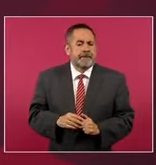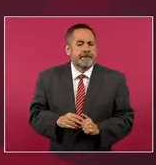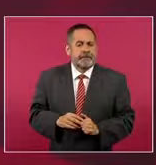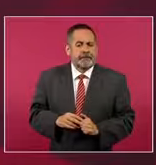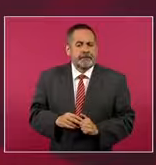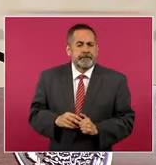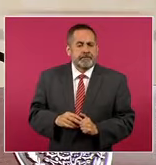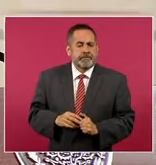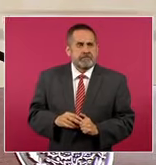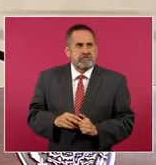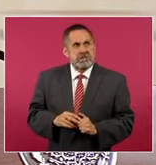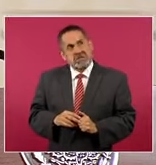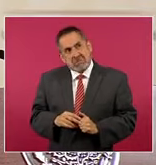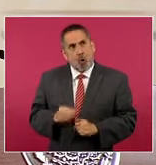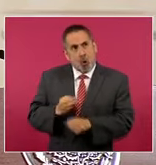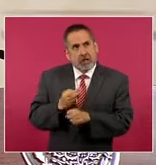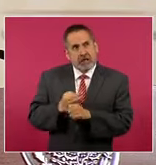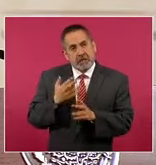y sería